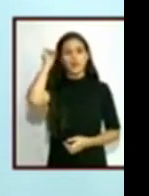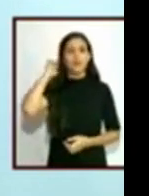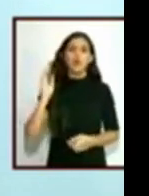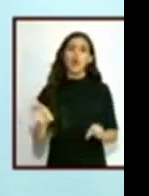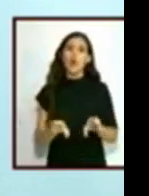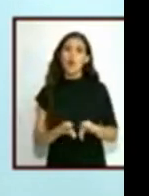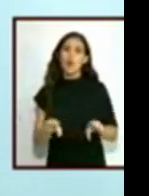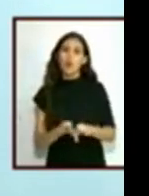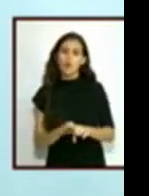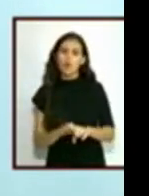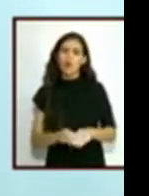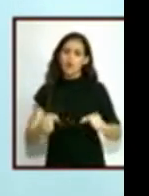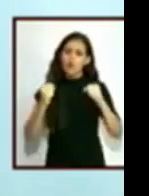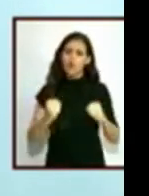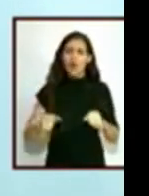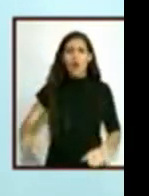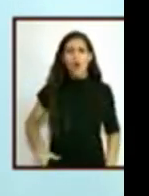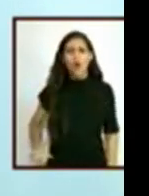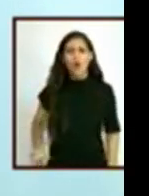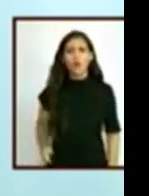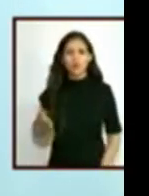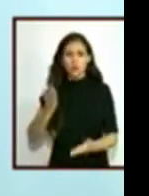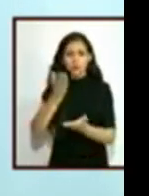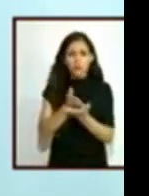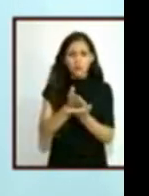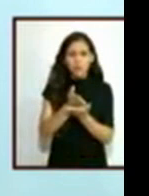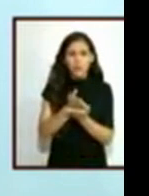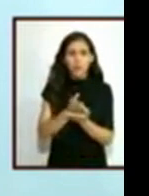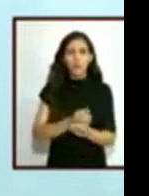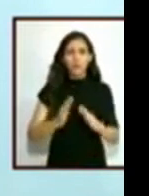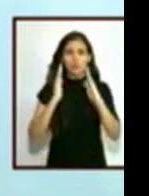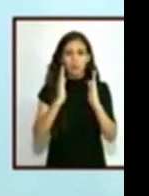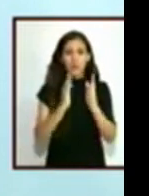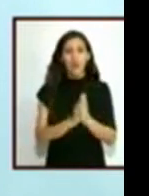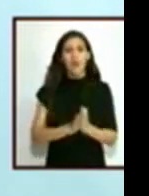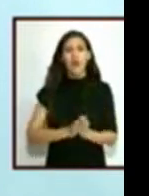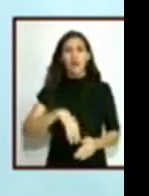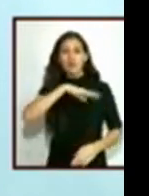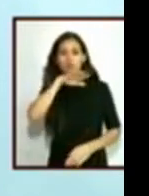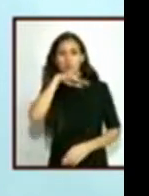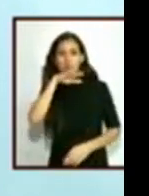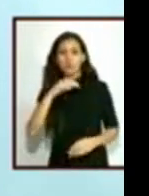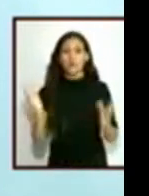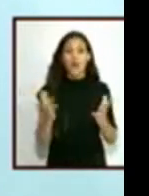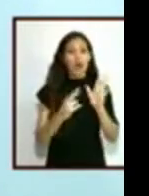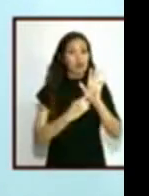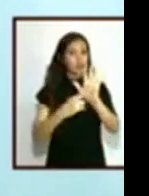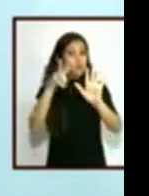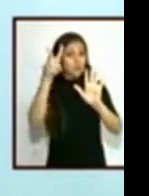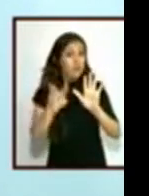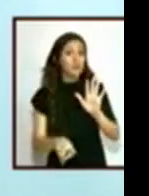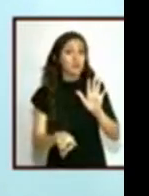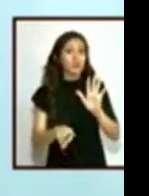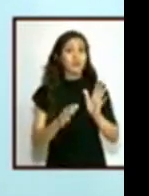encabezar un gobierno que combata frontalmente la corrupción, la impunidad, fomente la transparencia